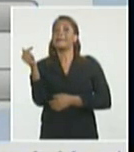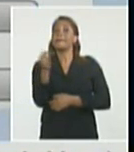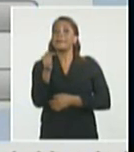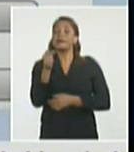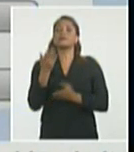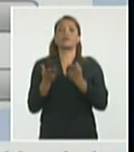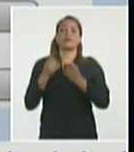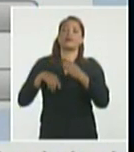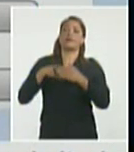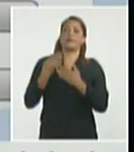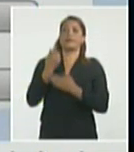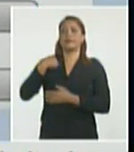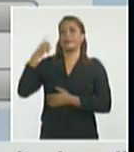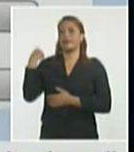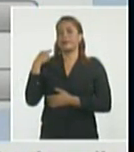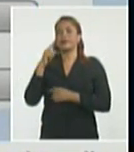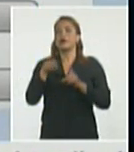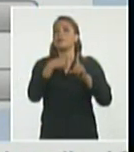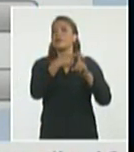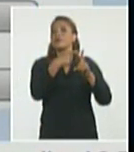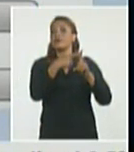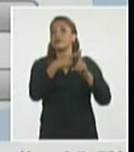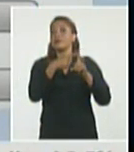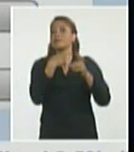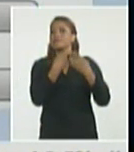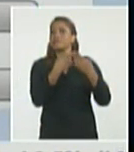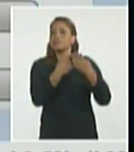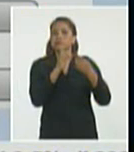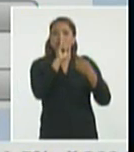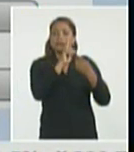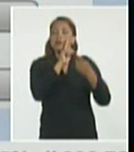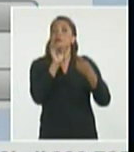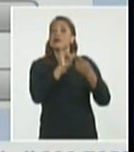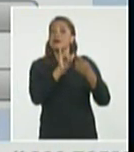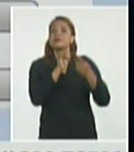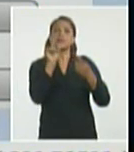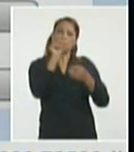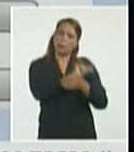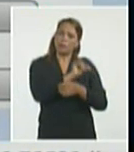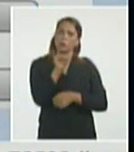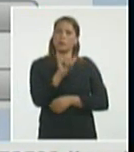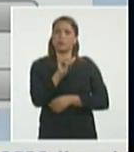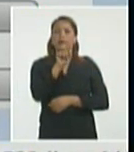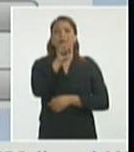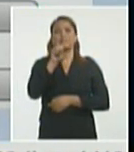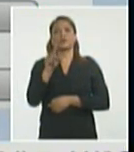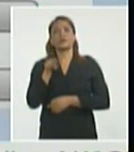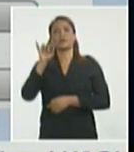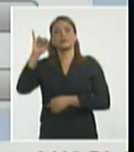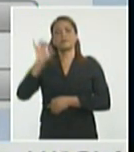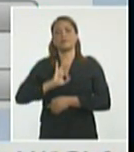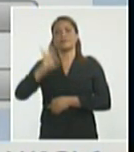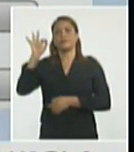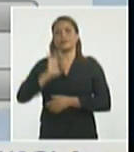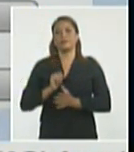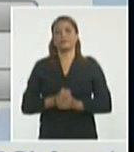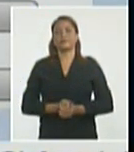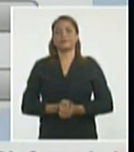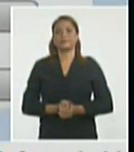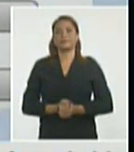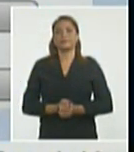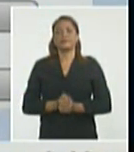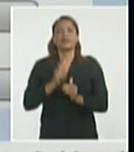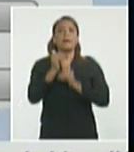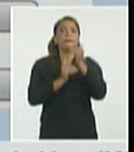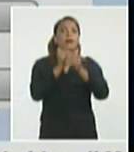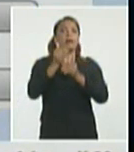día de ayer. Y una positividad de las muestras analizadas que también disminuye un 12,6%. Se han procesado